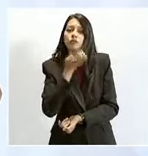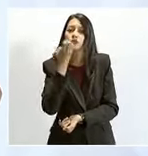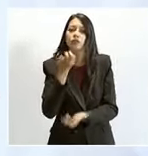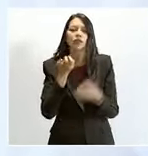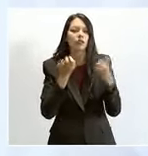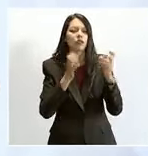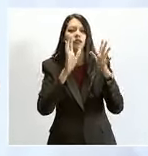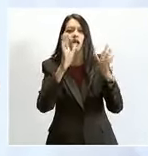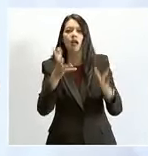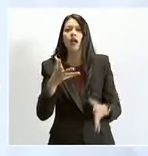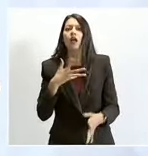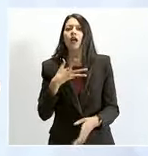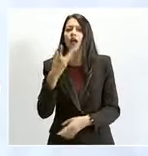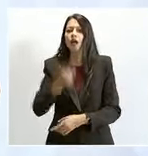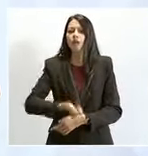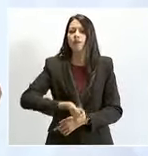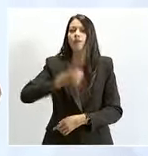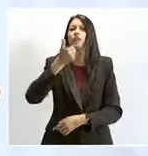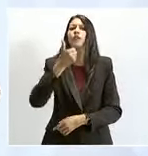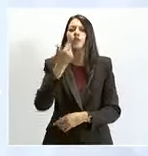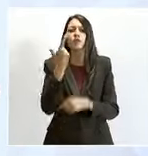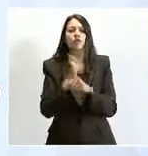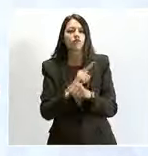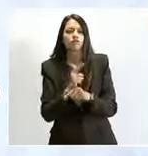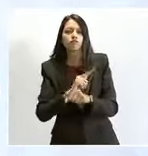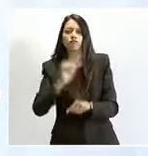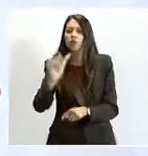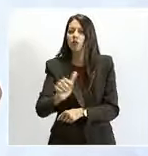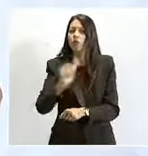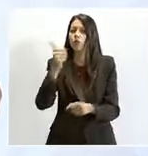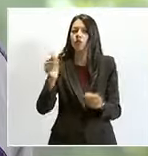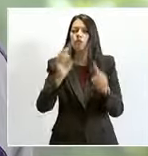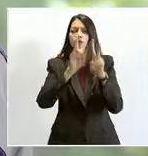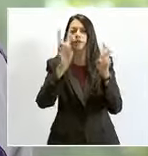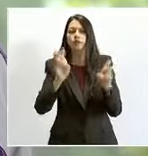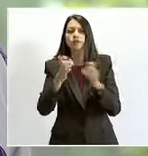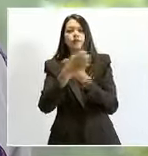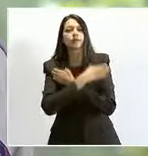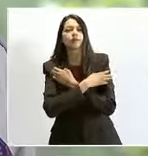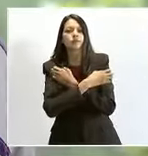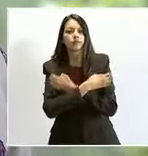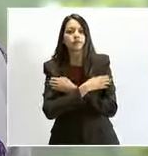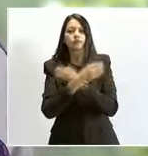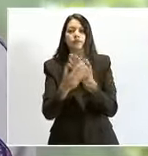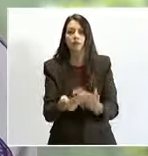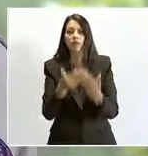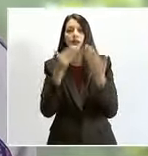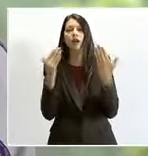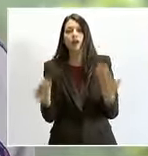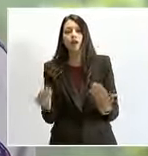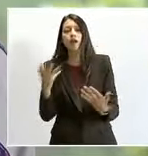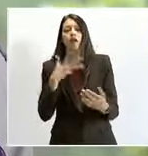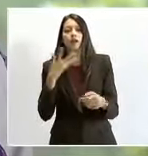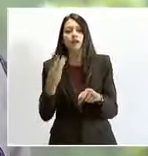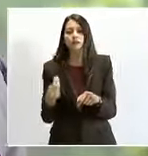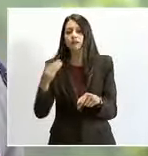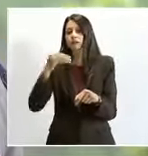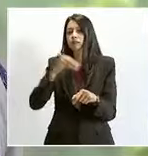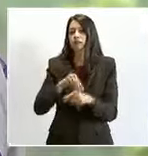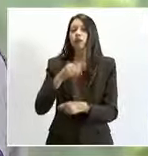donde ya teníamos una primera carrera de otra área educativa Ahora les estamos agregando